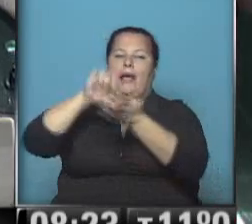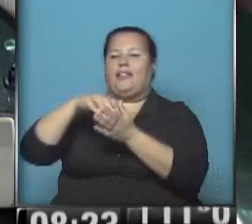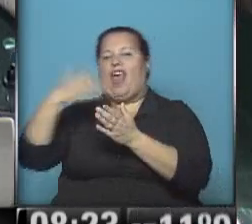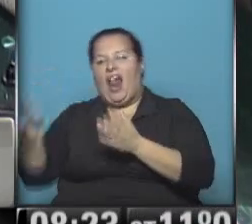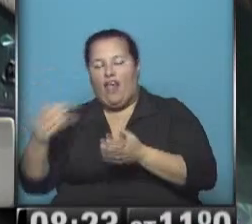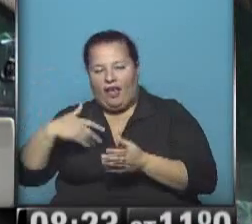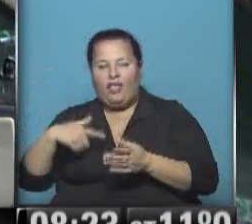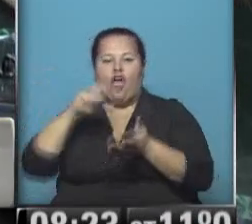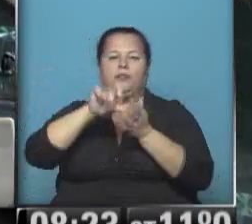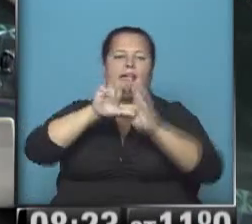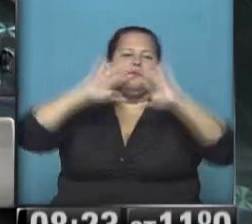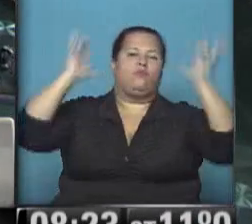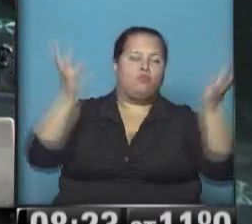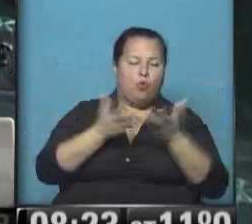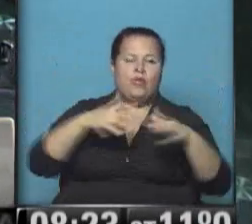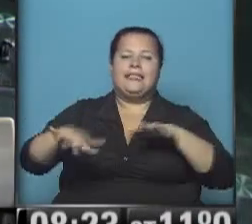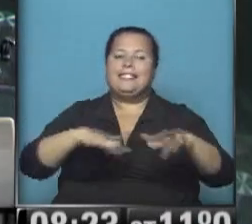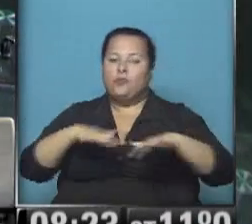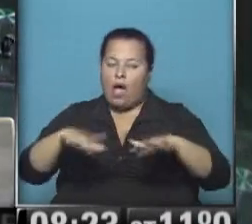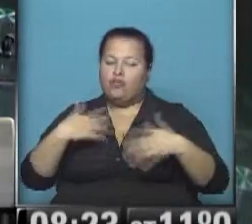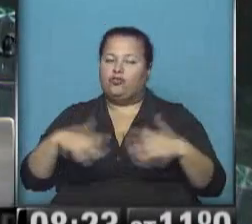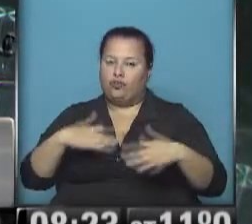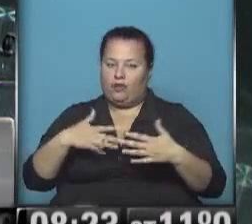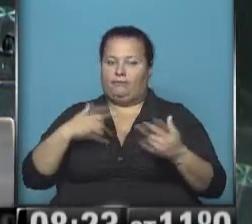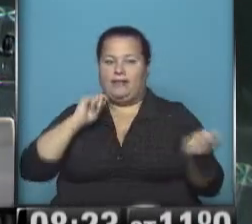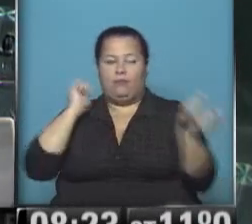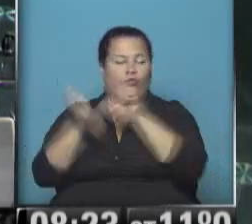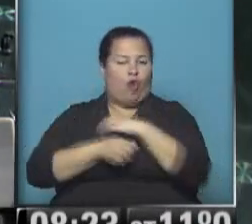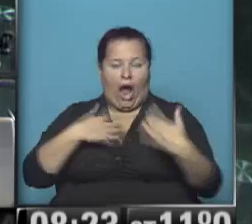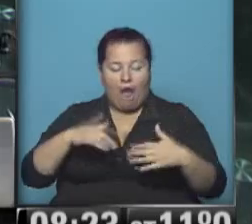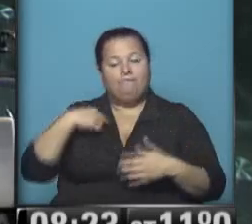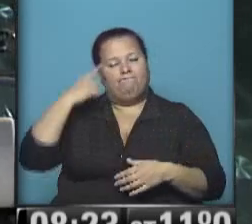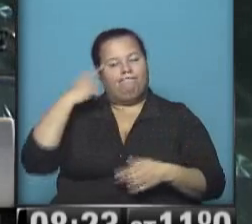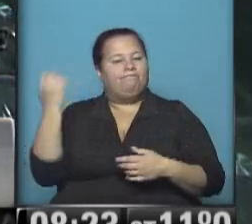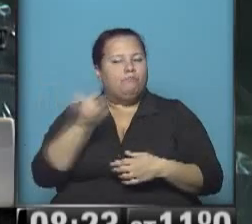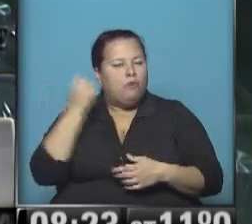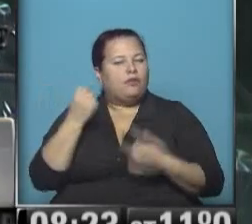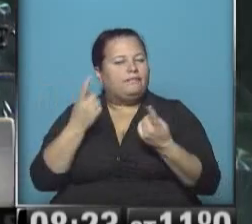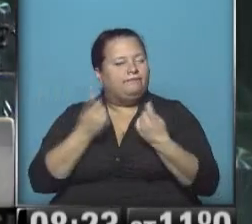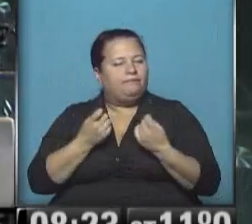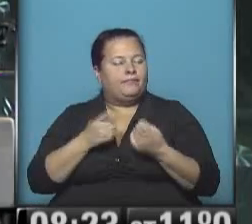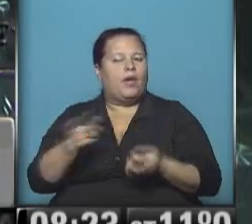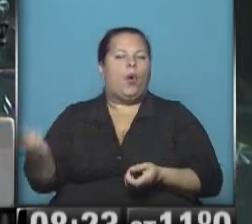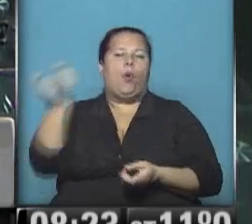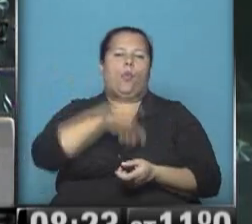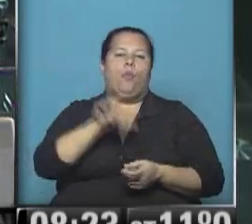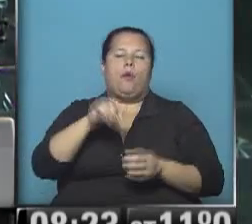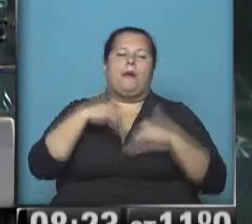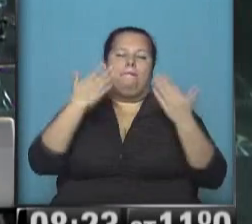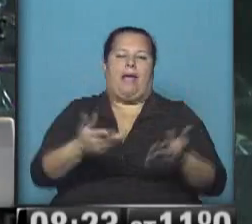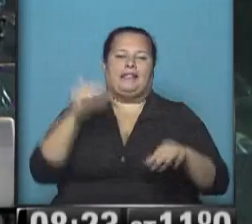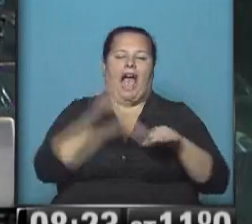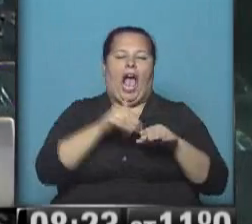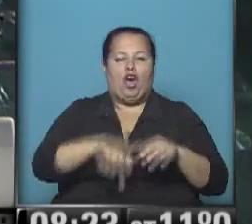y varios países en el mundo están en una situación de volatilidad entendemos era necesario retribuir un poco más a los